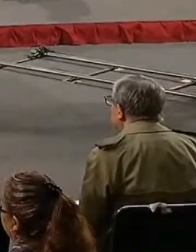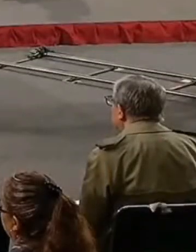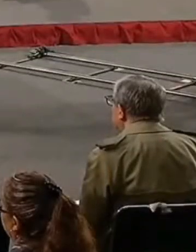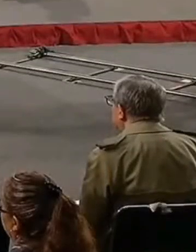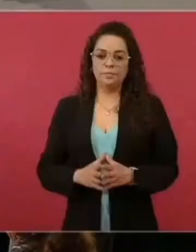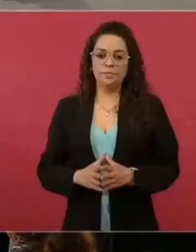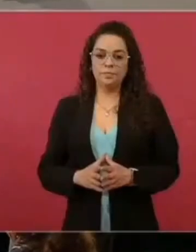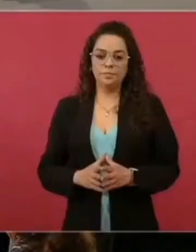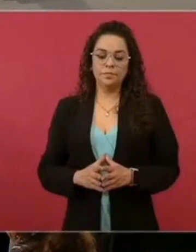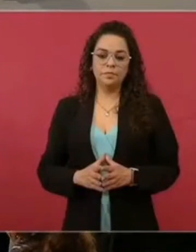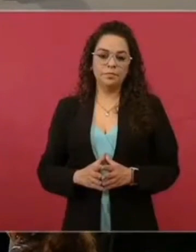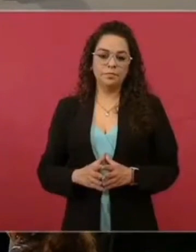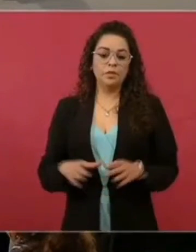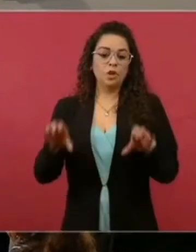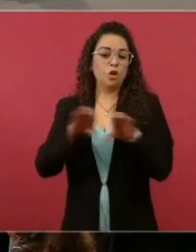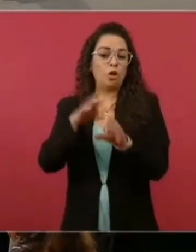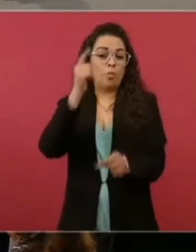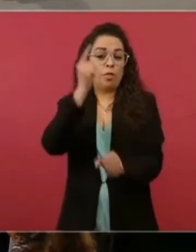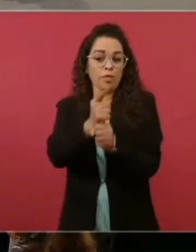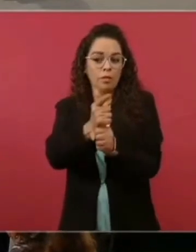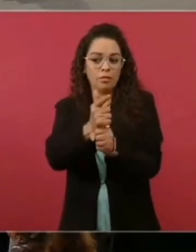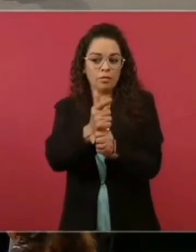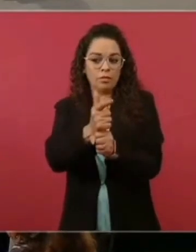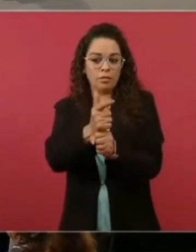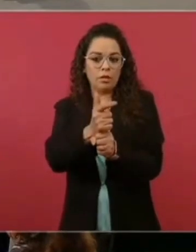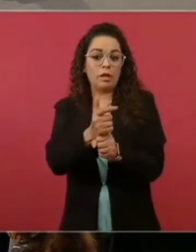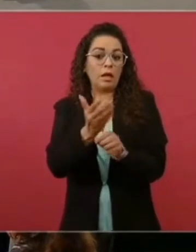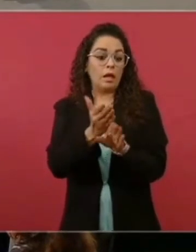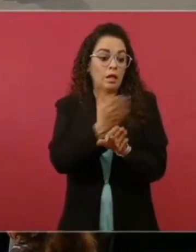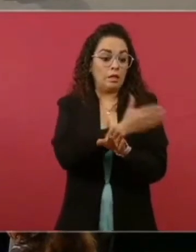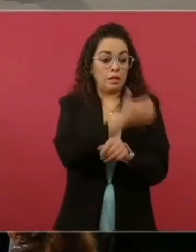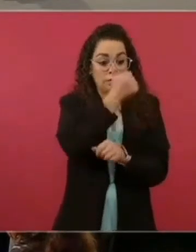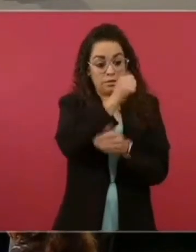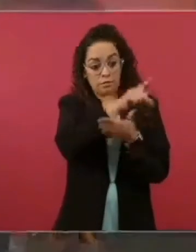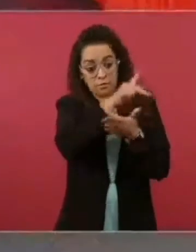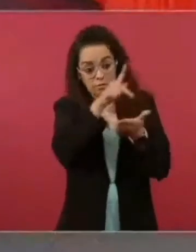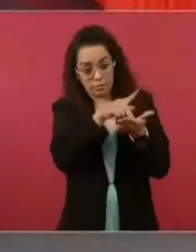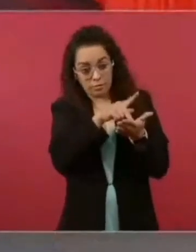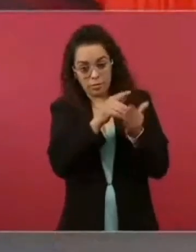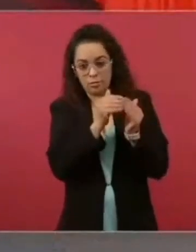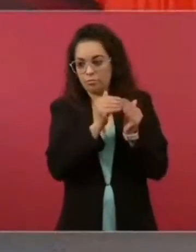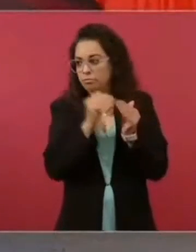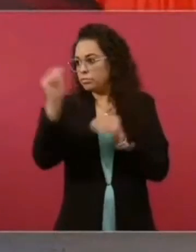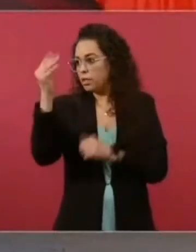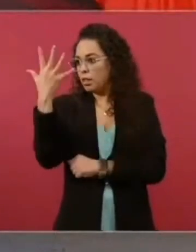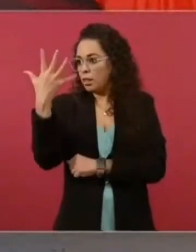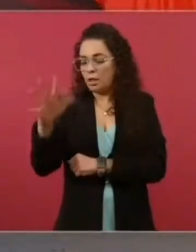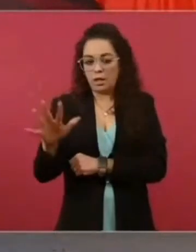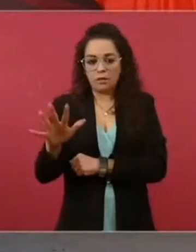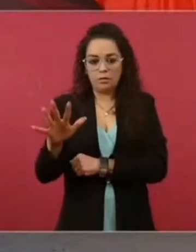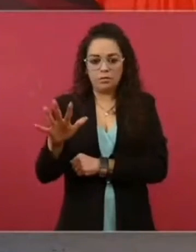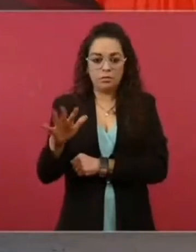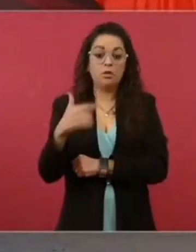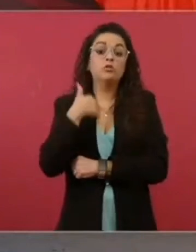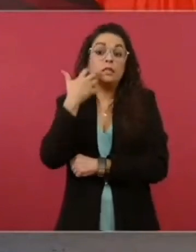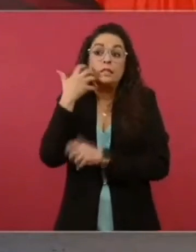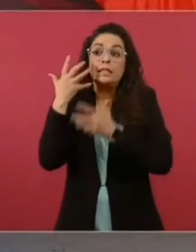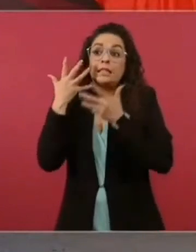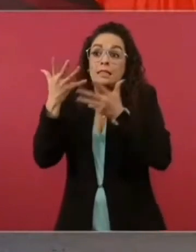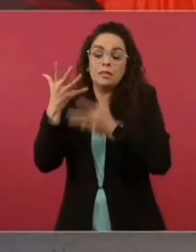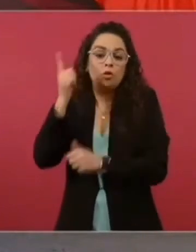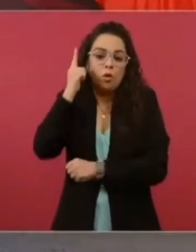de 6 kilos de tortilla a 10. Yo quisiera, ¿no? Más,